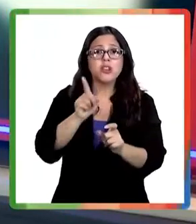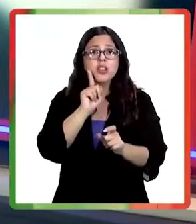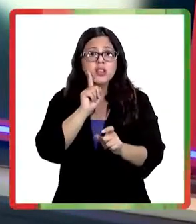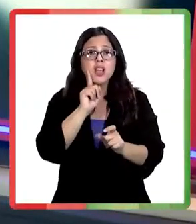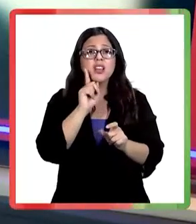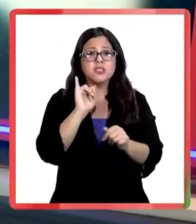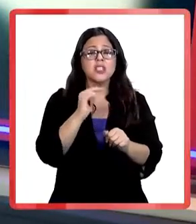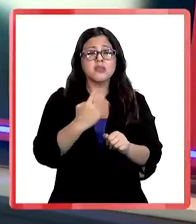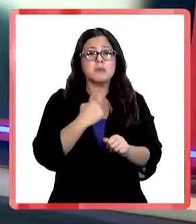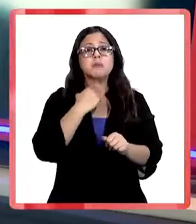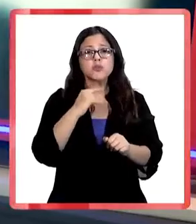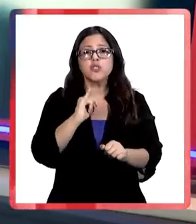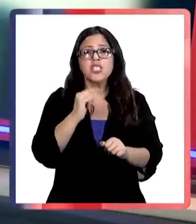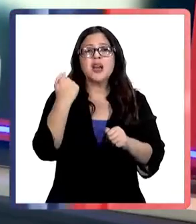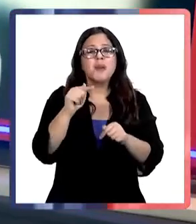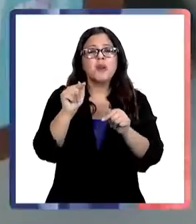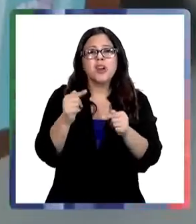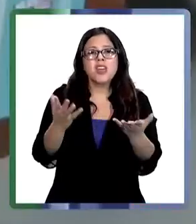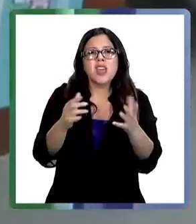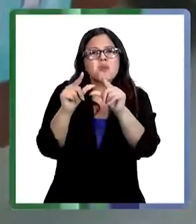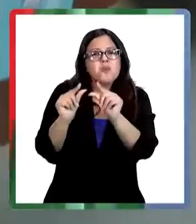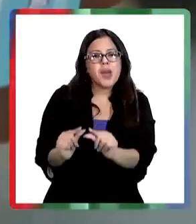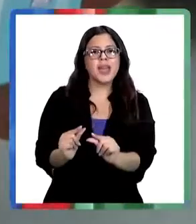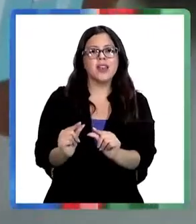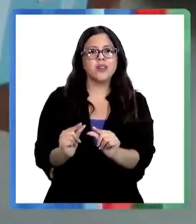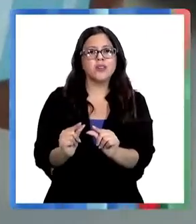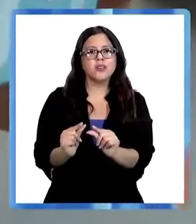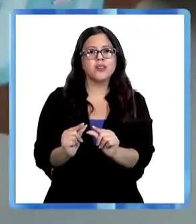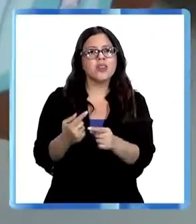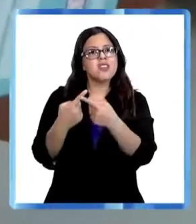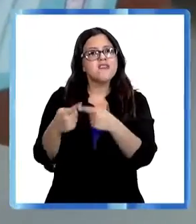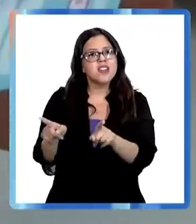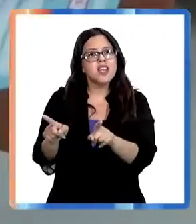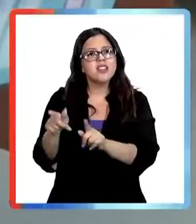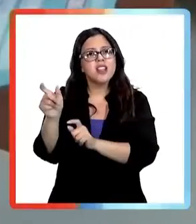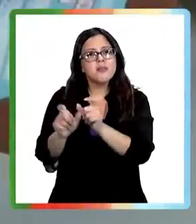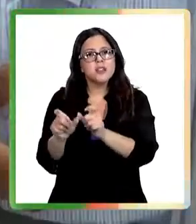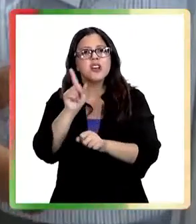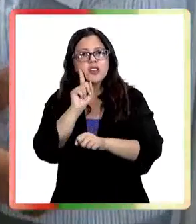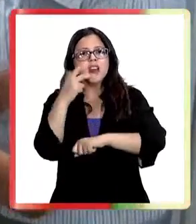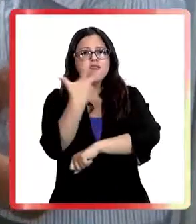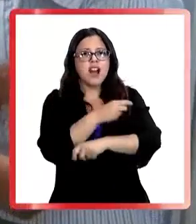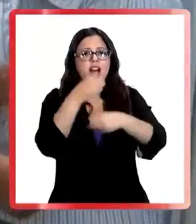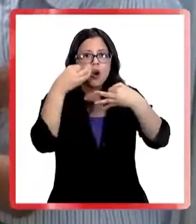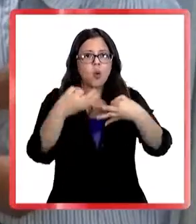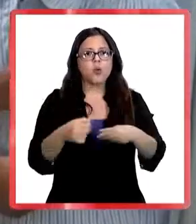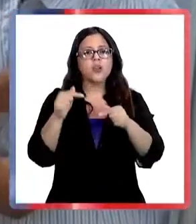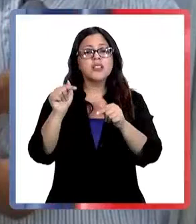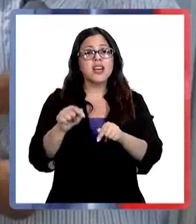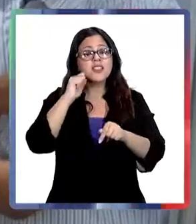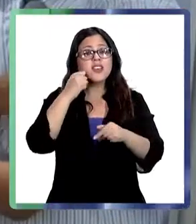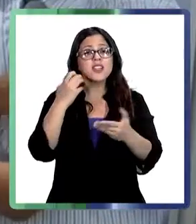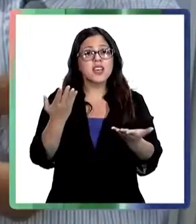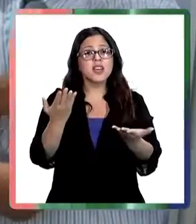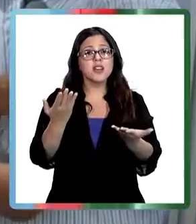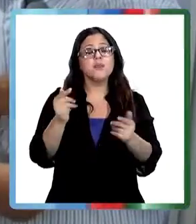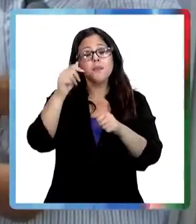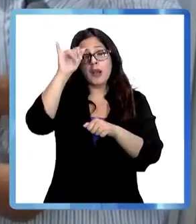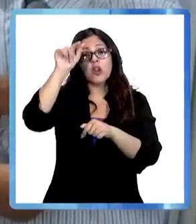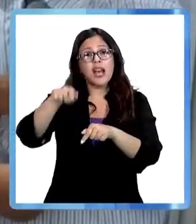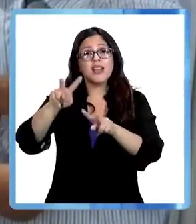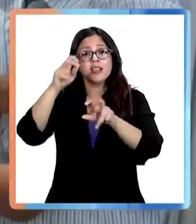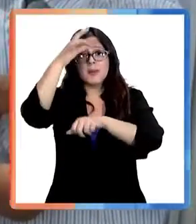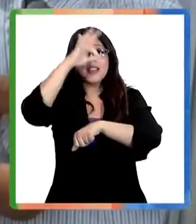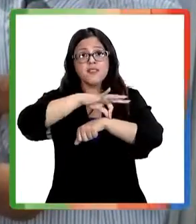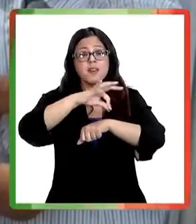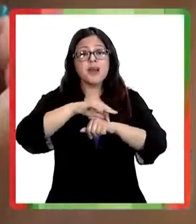que tienen efectos, pero son infinitamente menores a lo de tener la vacuna, a lo de tener la enfermedad, perdón. Y